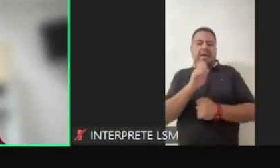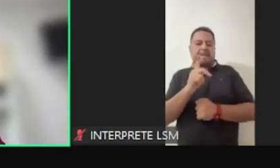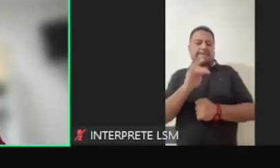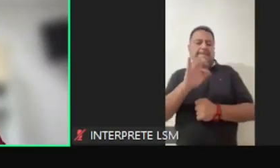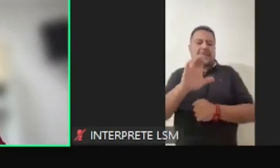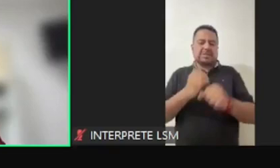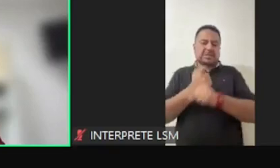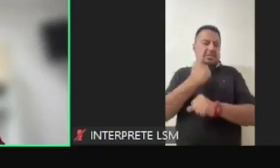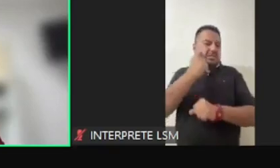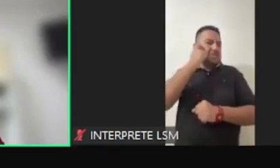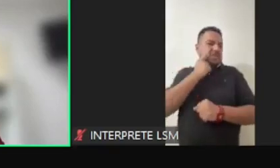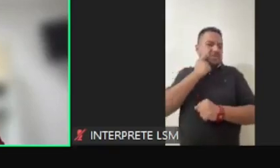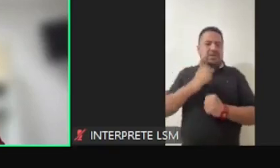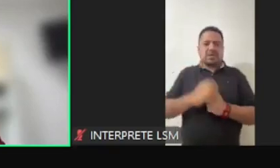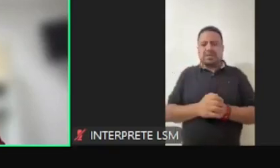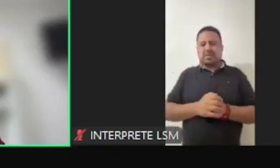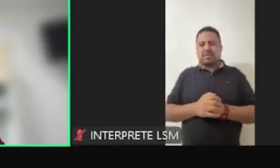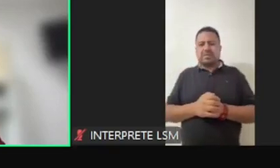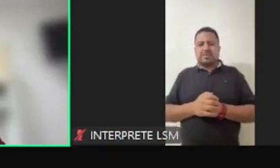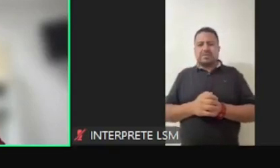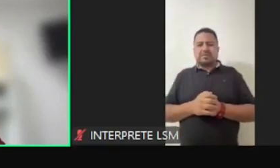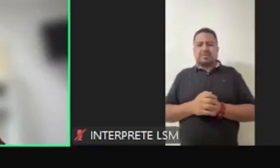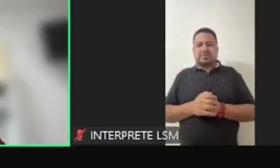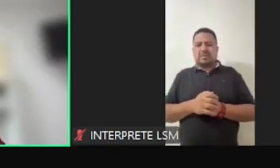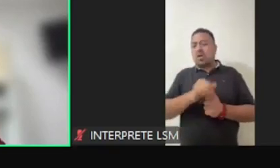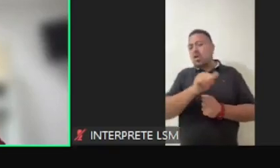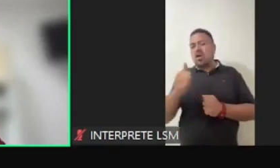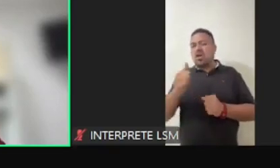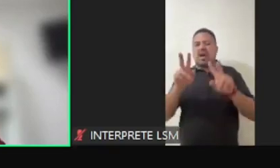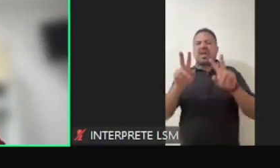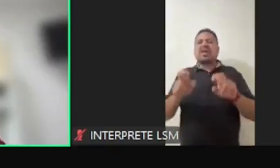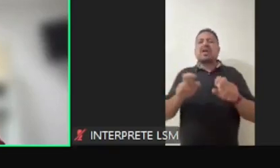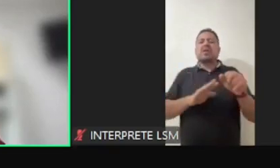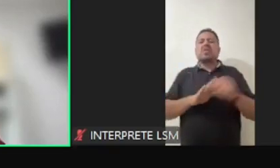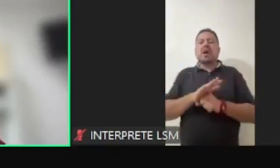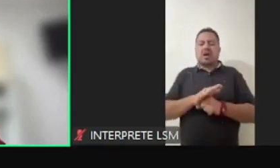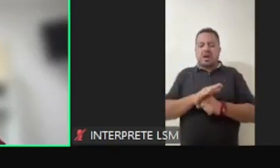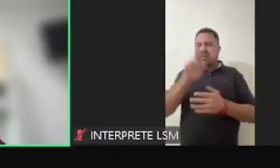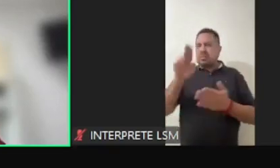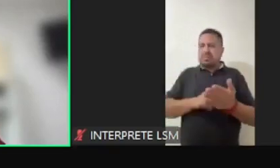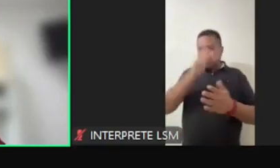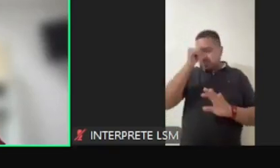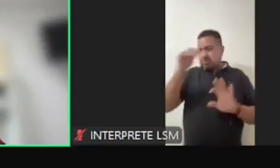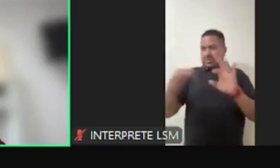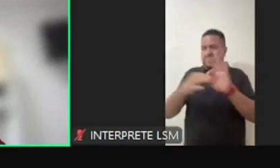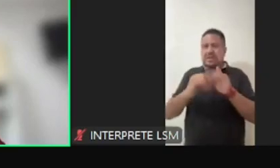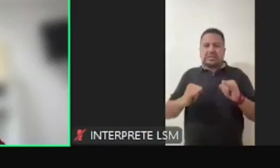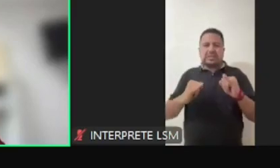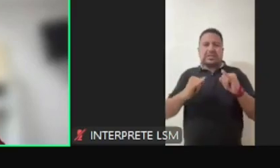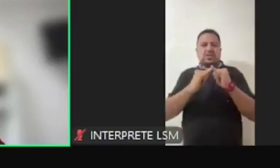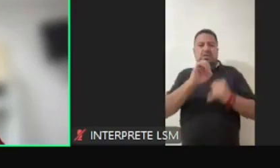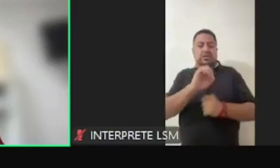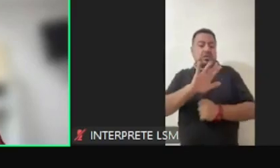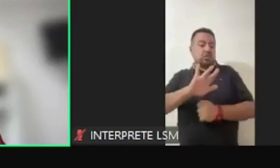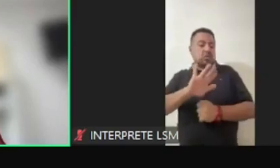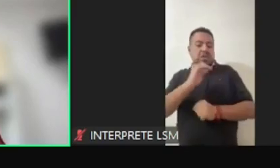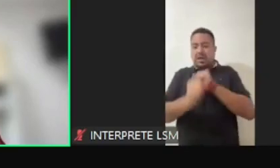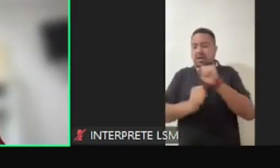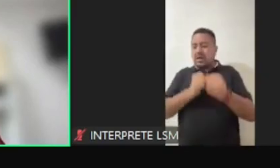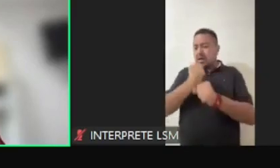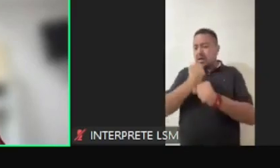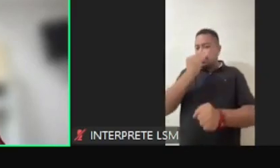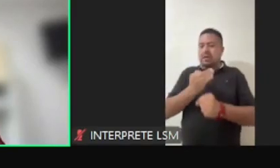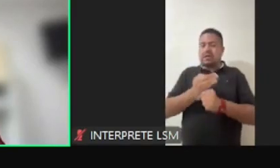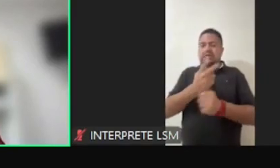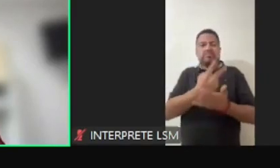de participación ciudadana del Estado de Guerrero el siguiente asunto es laudo convenio instituto 050 de este año los